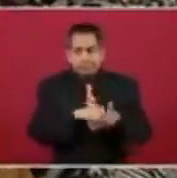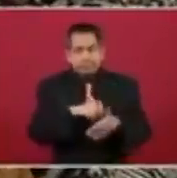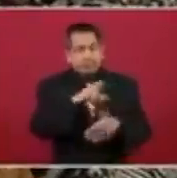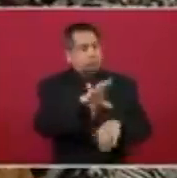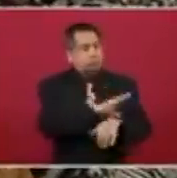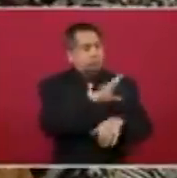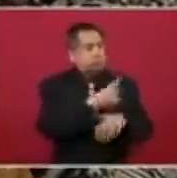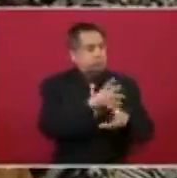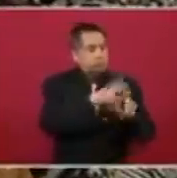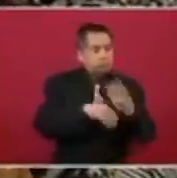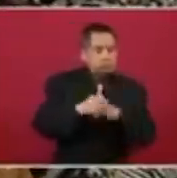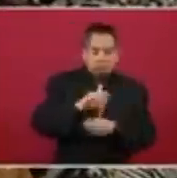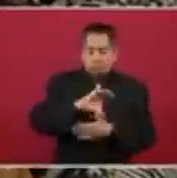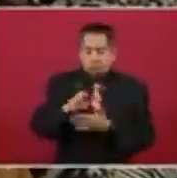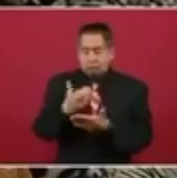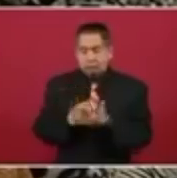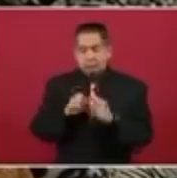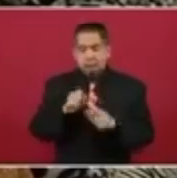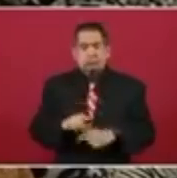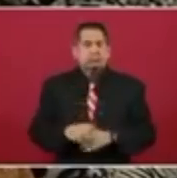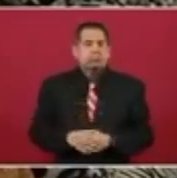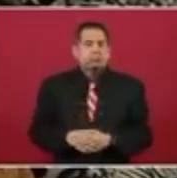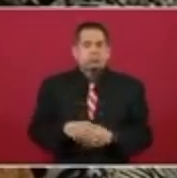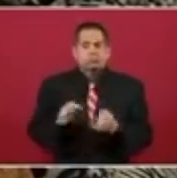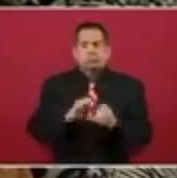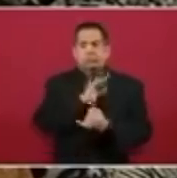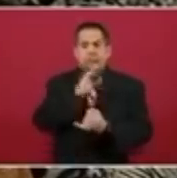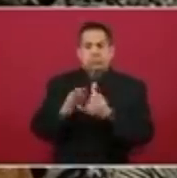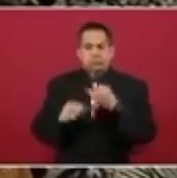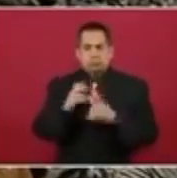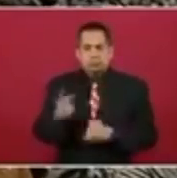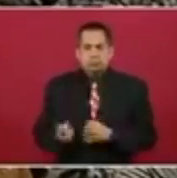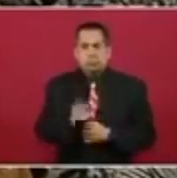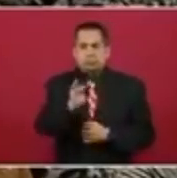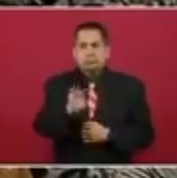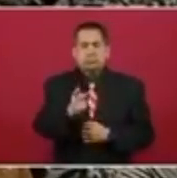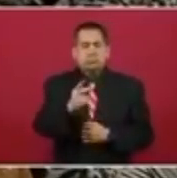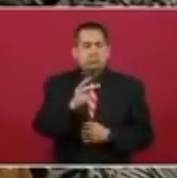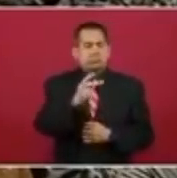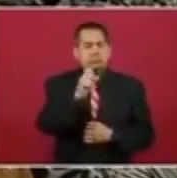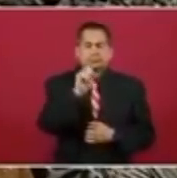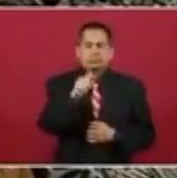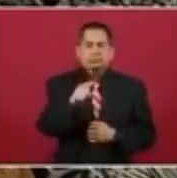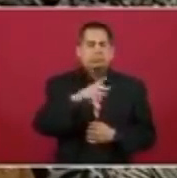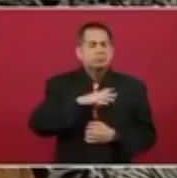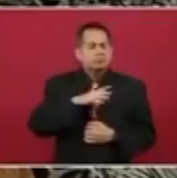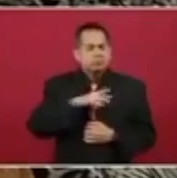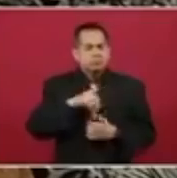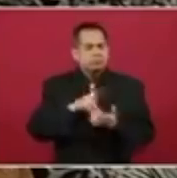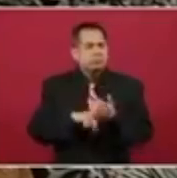replicar estos mismos contratos. Y la última pregunta también es del ESME. Hay un